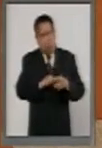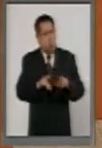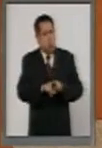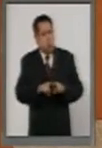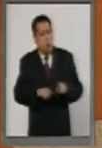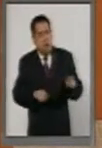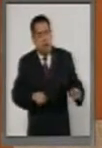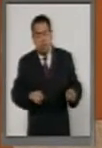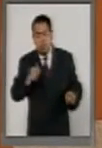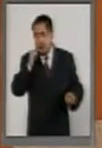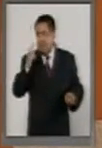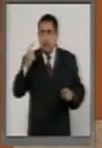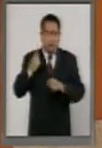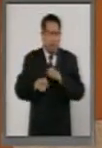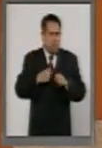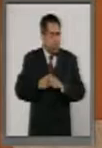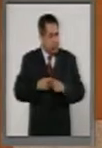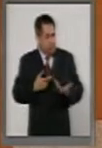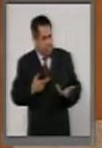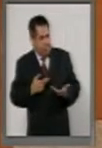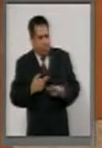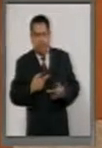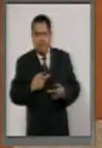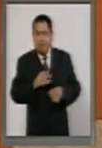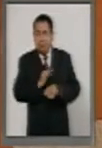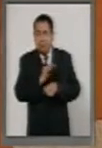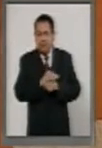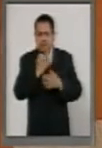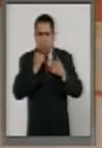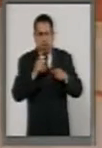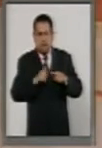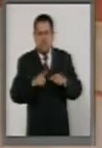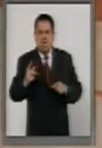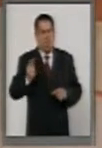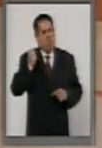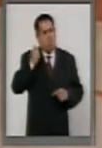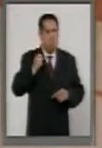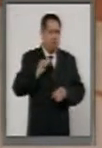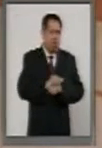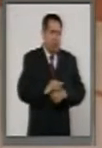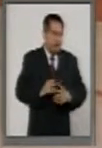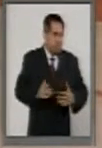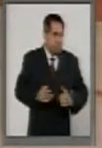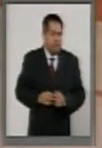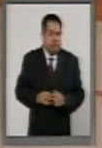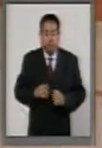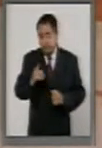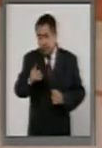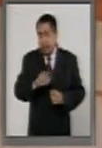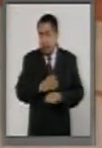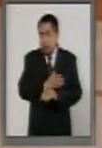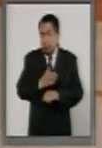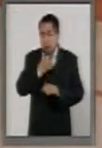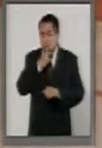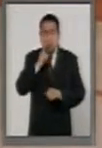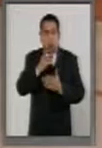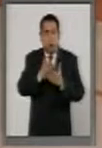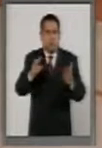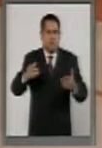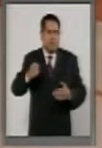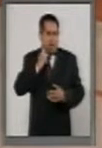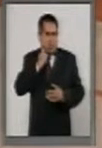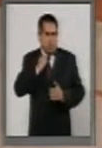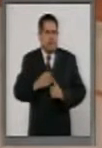vulnerables a este tipo de prácticas ilegales. Compañeros y compañeras